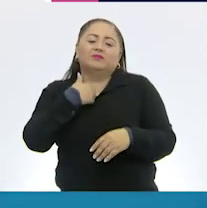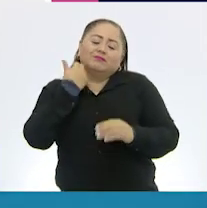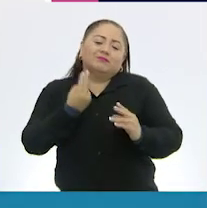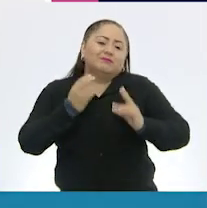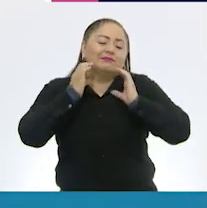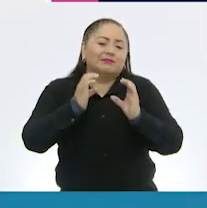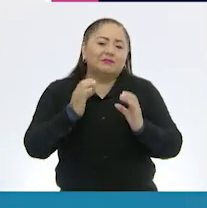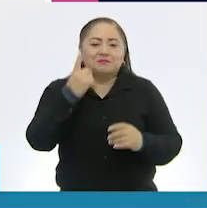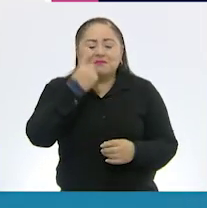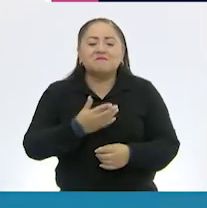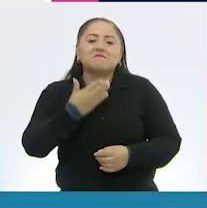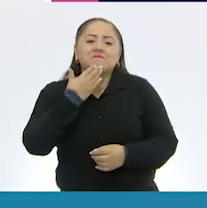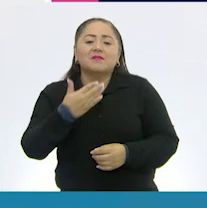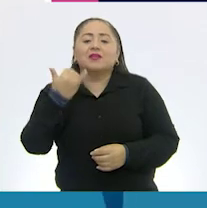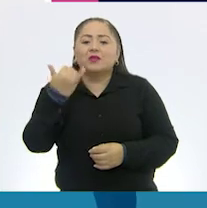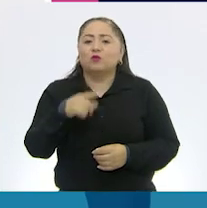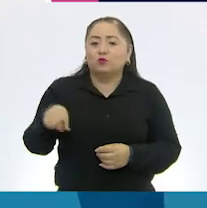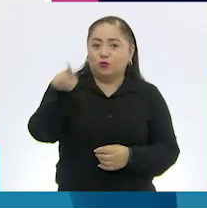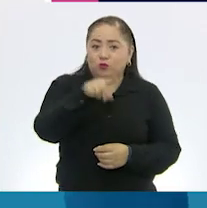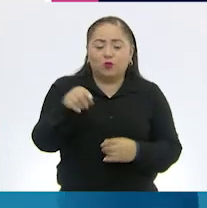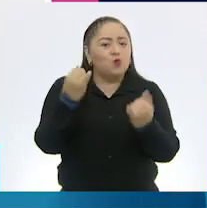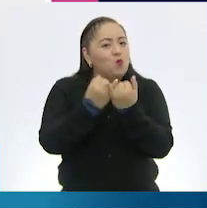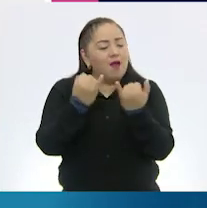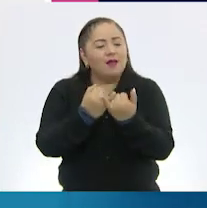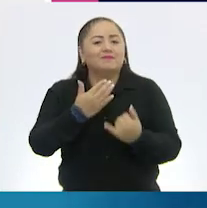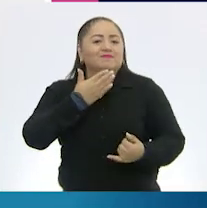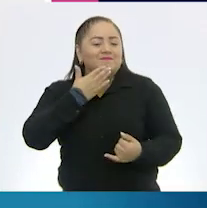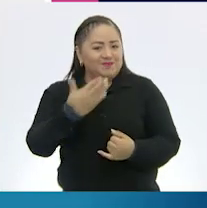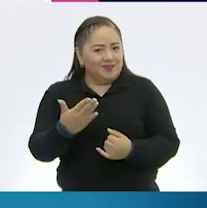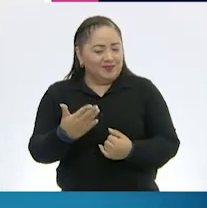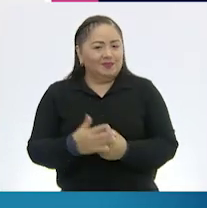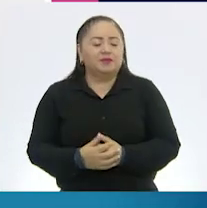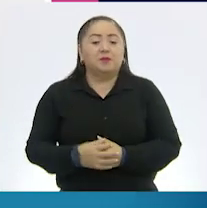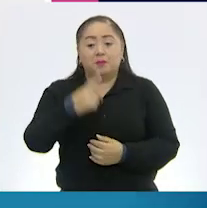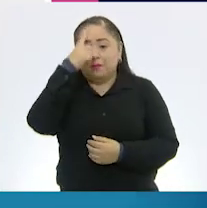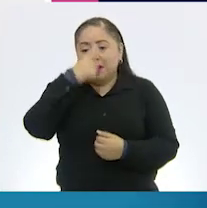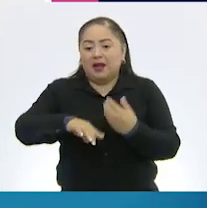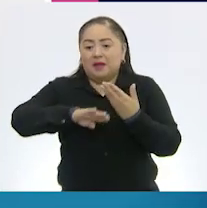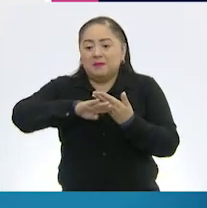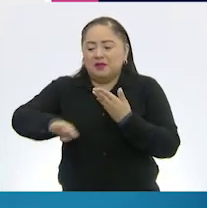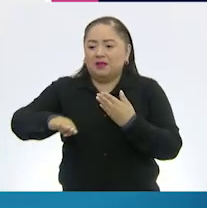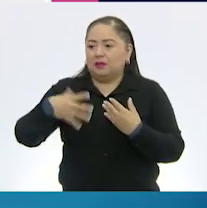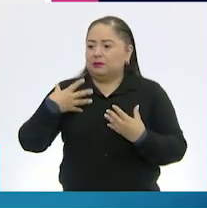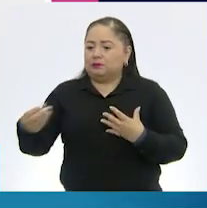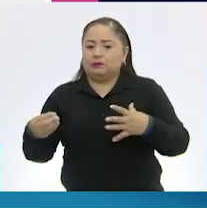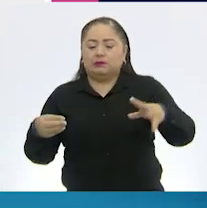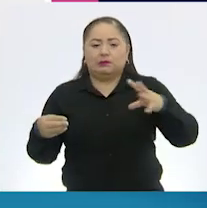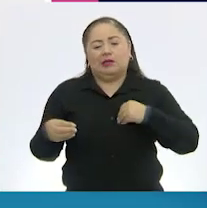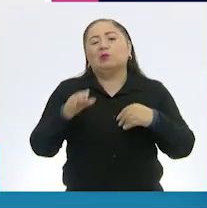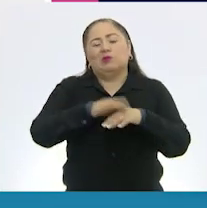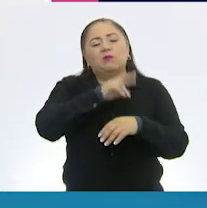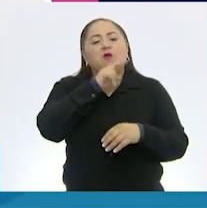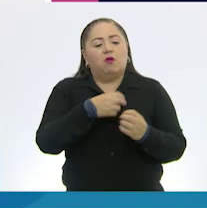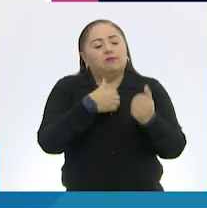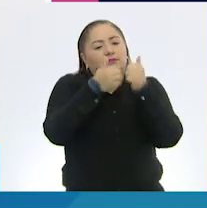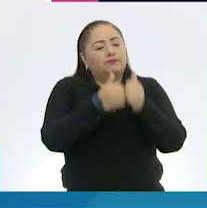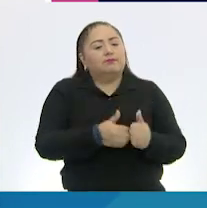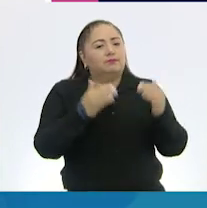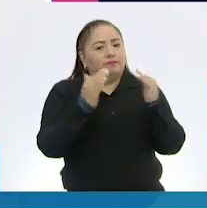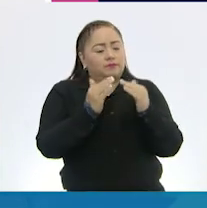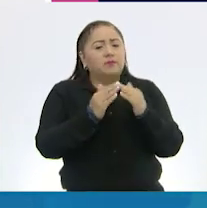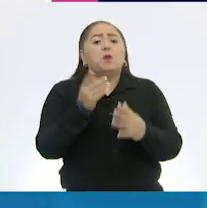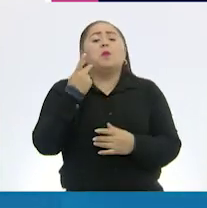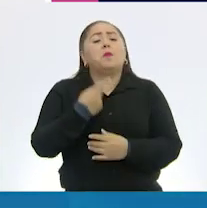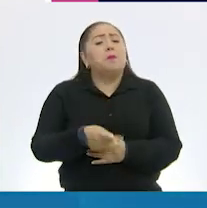bien y quiero que mis seres queridos también estén bien. Y para evitar contagios, pues me he quedado aquí.